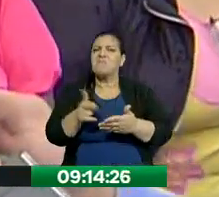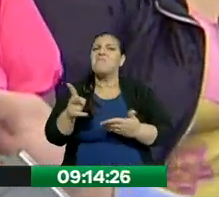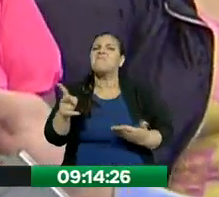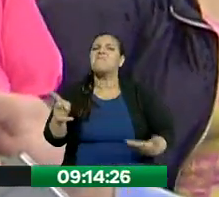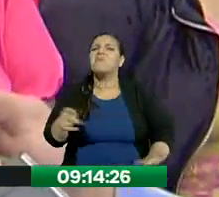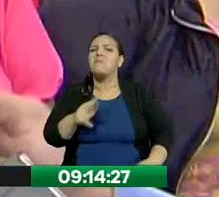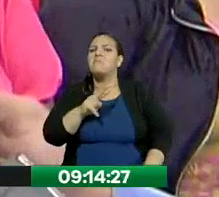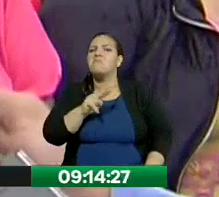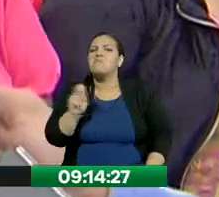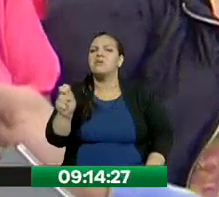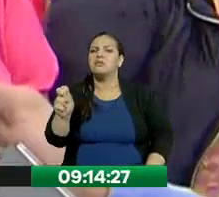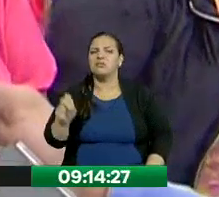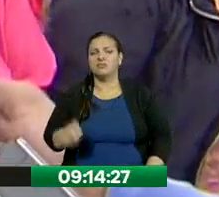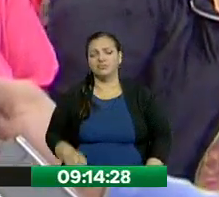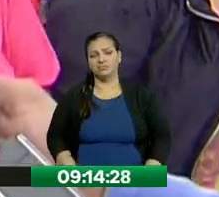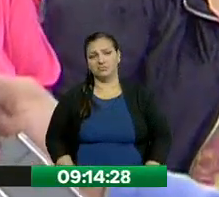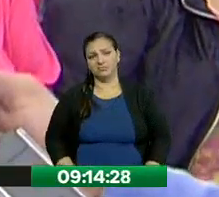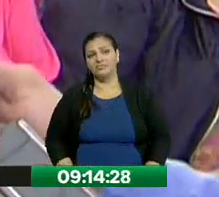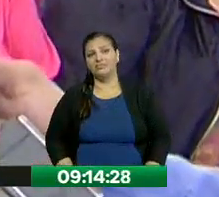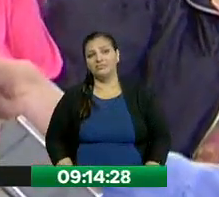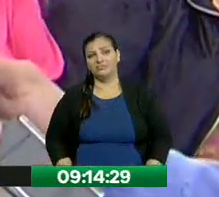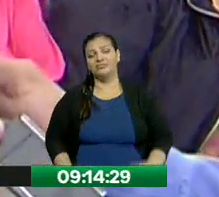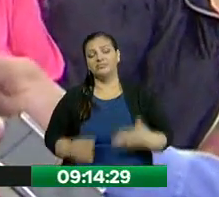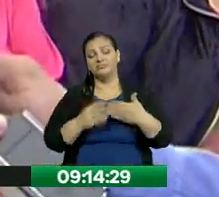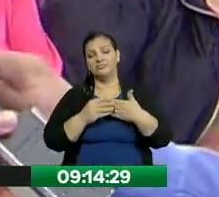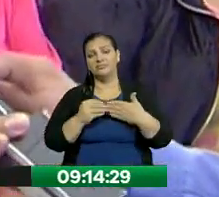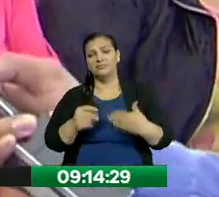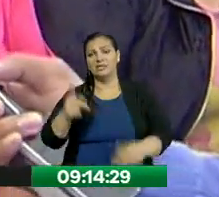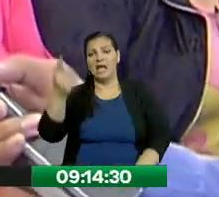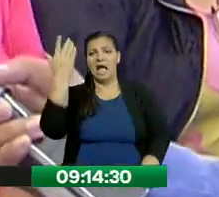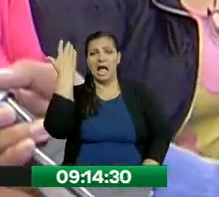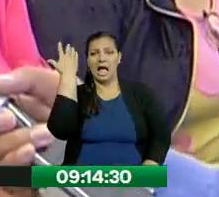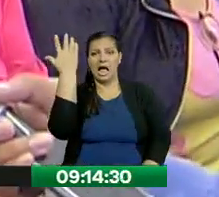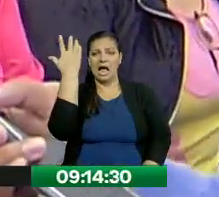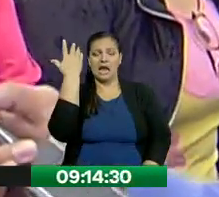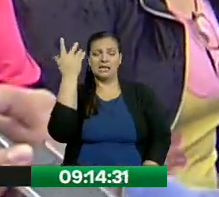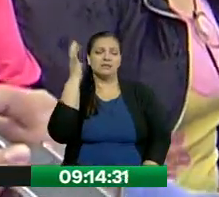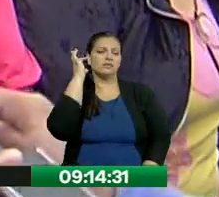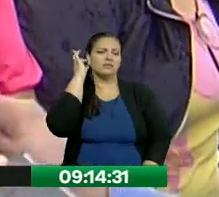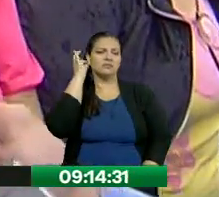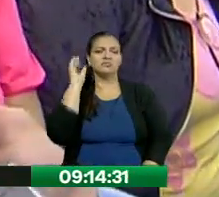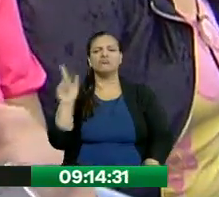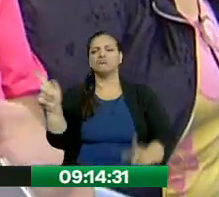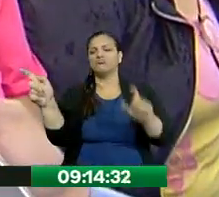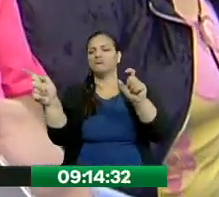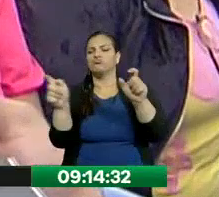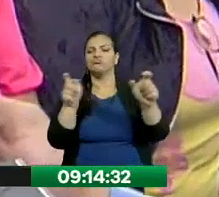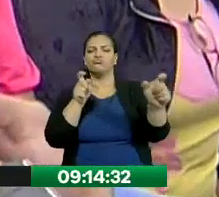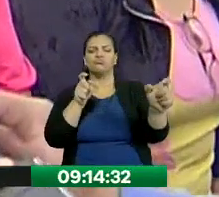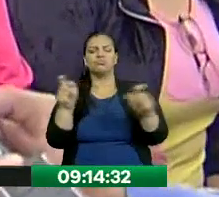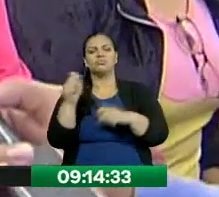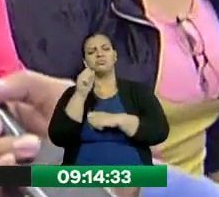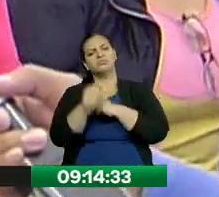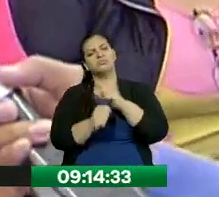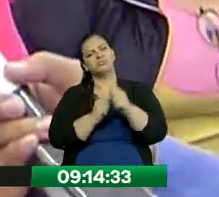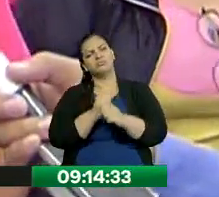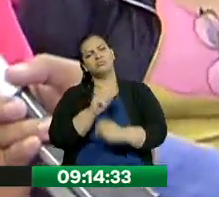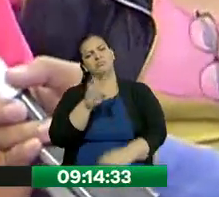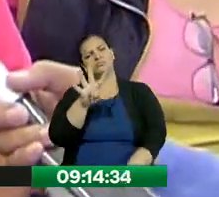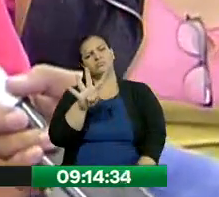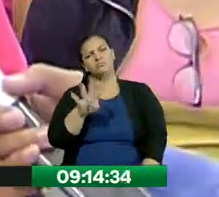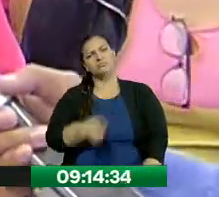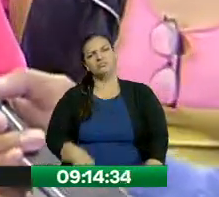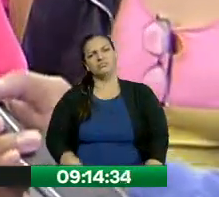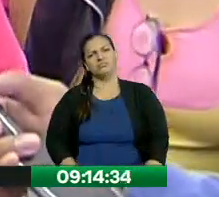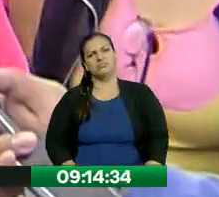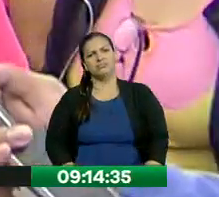en 4 años lo pudo haber hecho en varias etapas y ahora ya para el término del ciclo de ella ya hubiéramos tenido el agua suficiente, pero